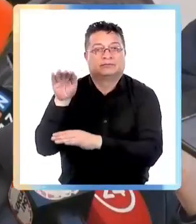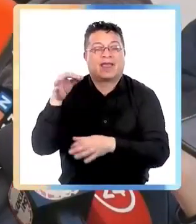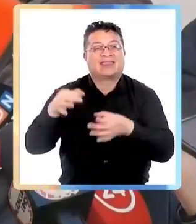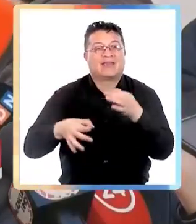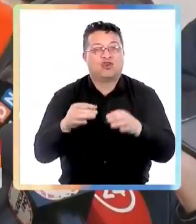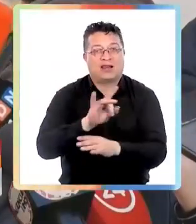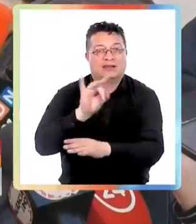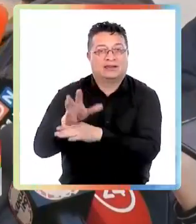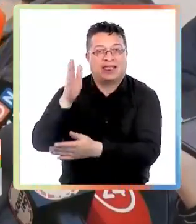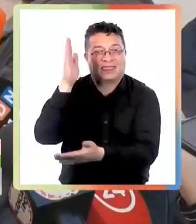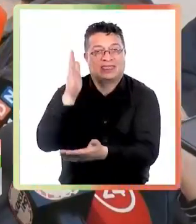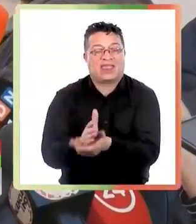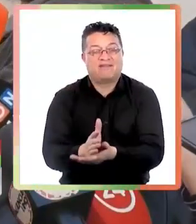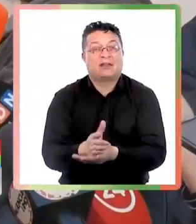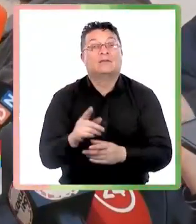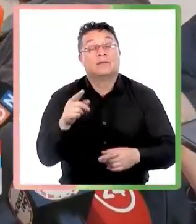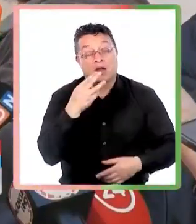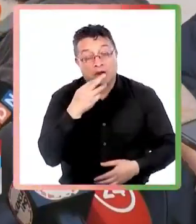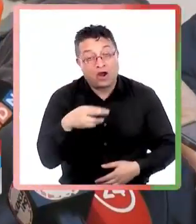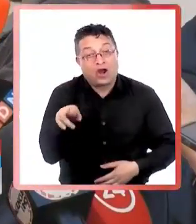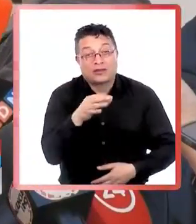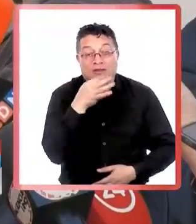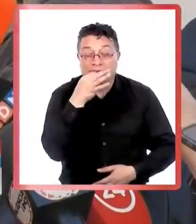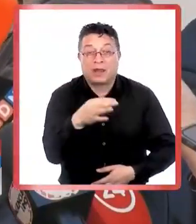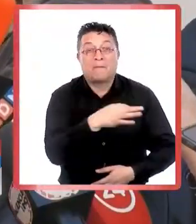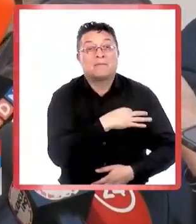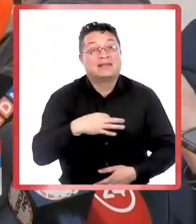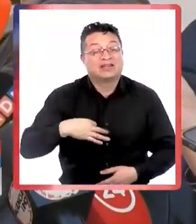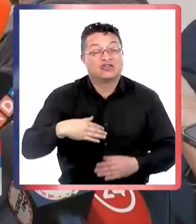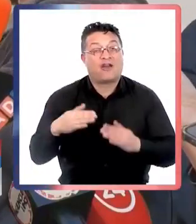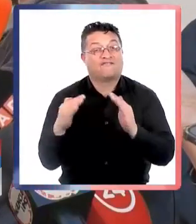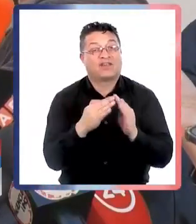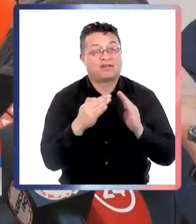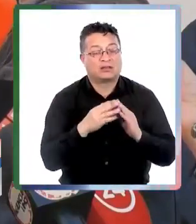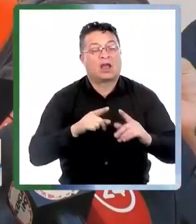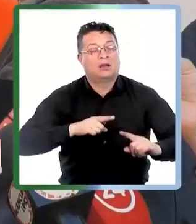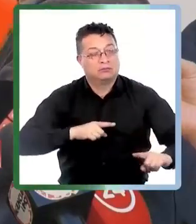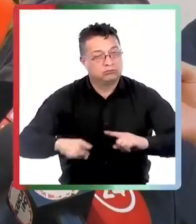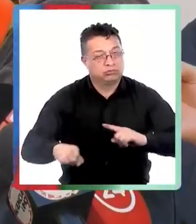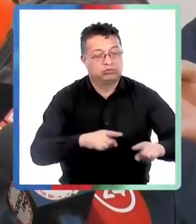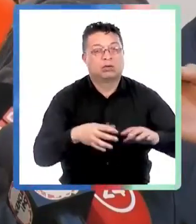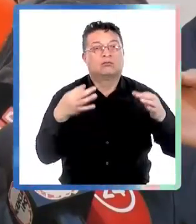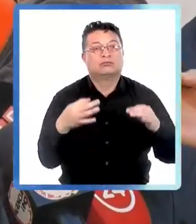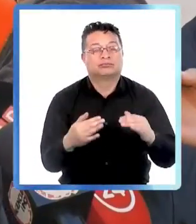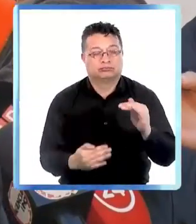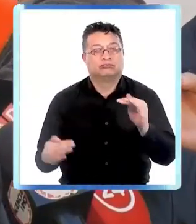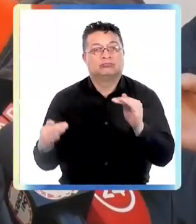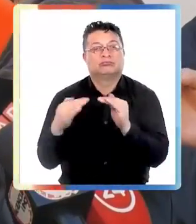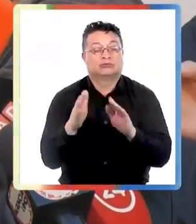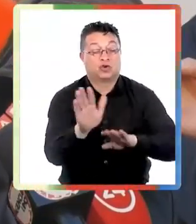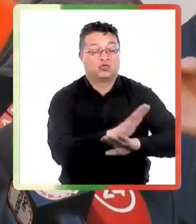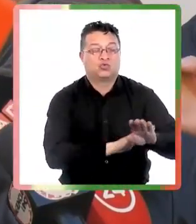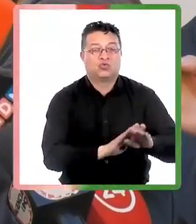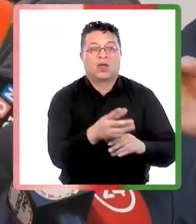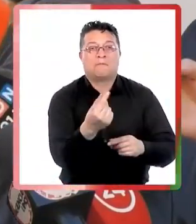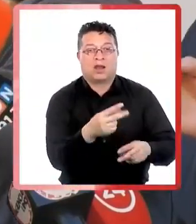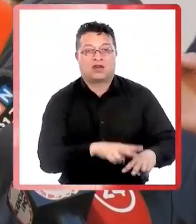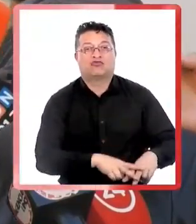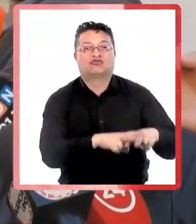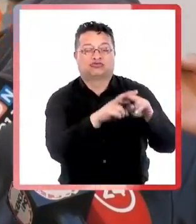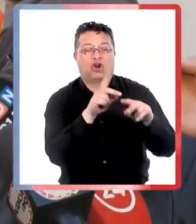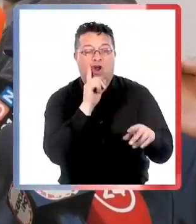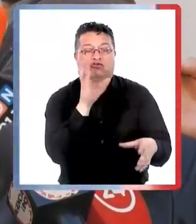cuenta corriente del tribunal. Es decir, nuevamente, el Ministerio de Vivienda actuó oportunamente para